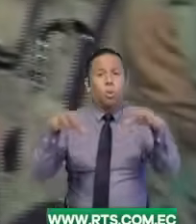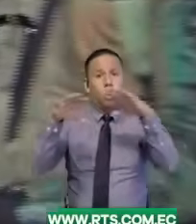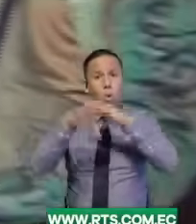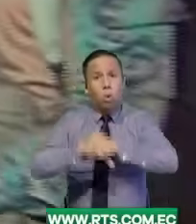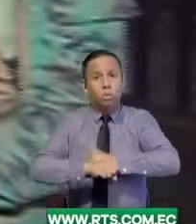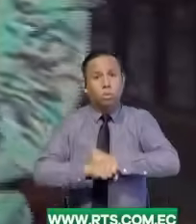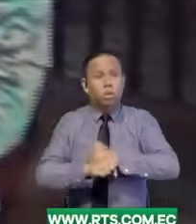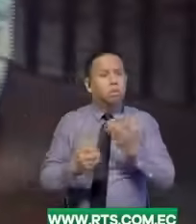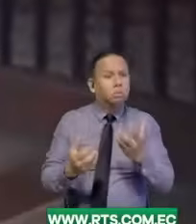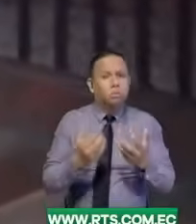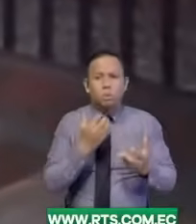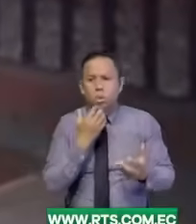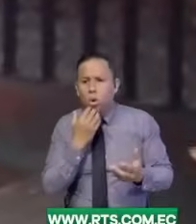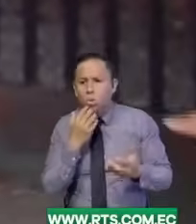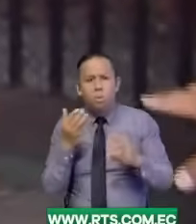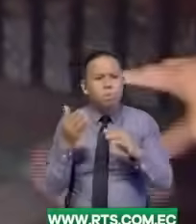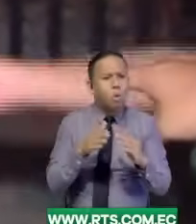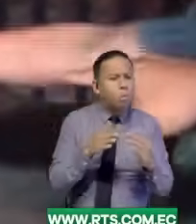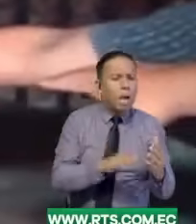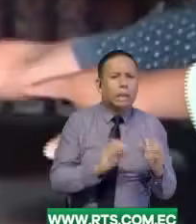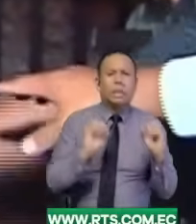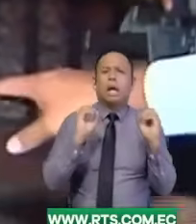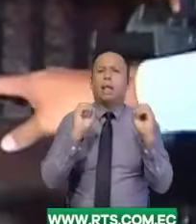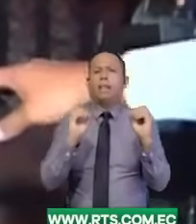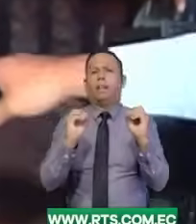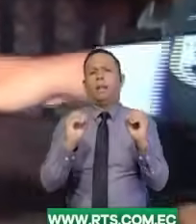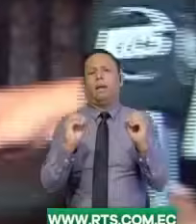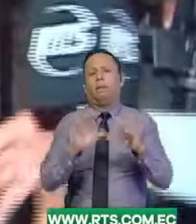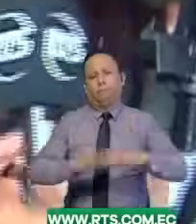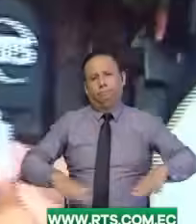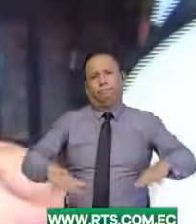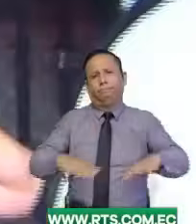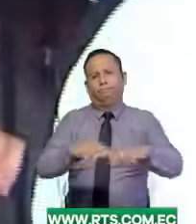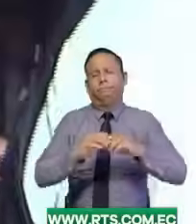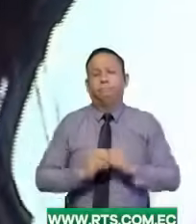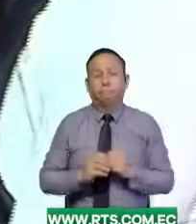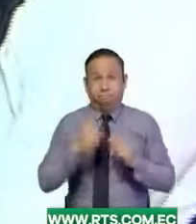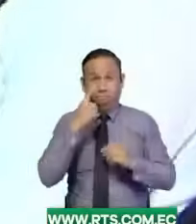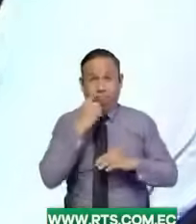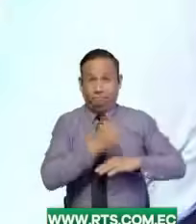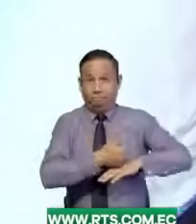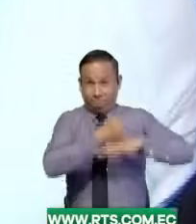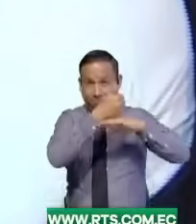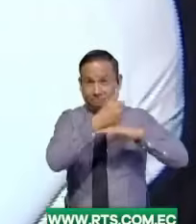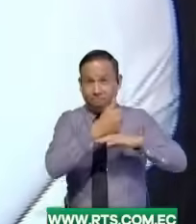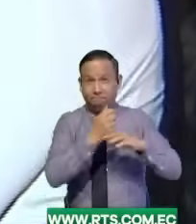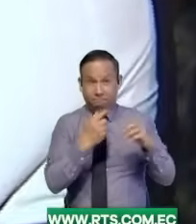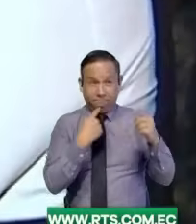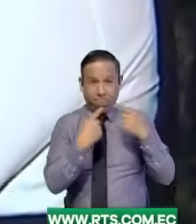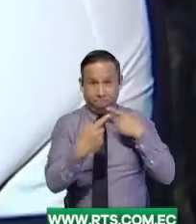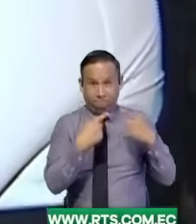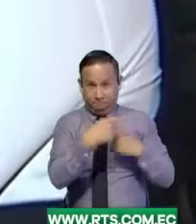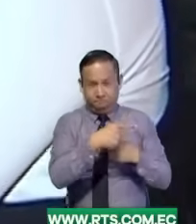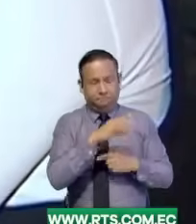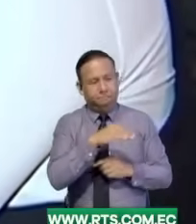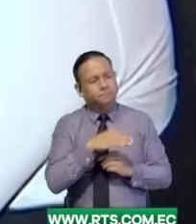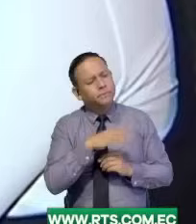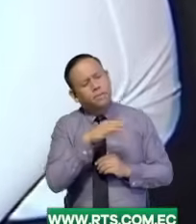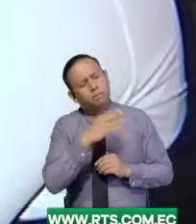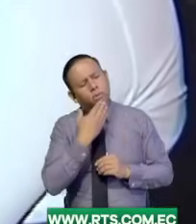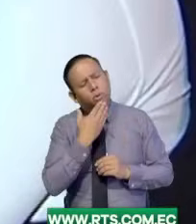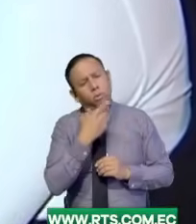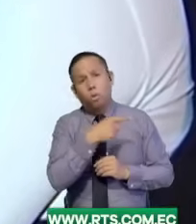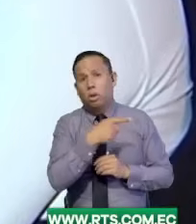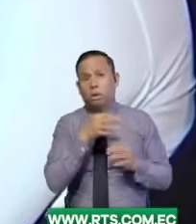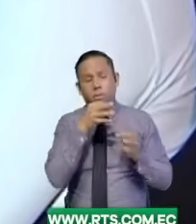registrado muertes violentas en este cantón de la provincia de Guayas, pero aquí vamos a conversar con el jefe de patrulla, quien nos tiene detalles. Específicamente, ¿les